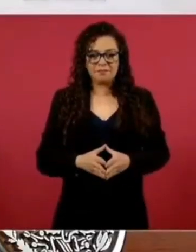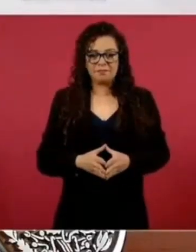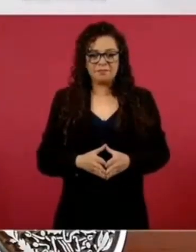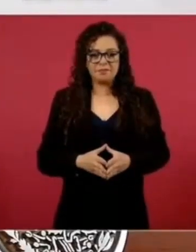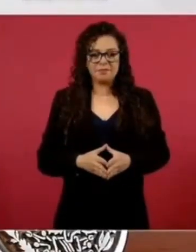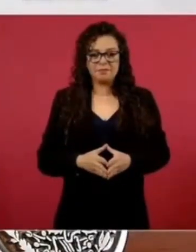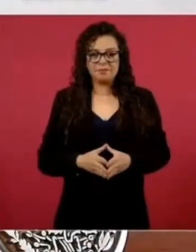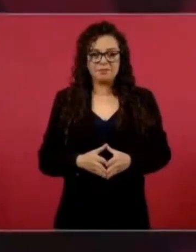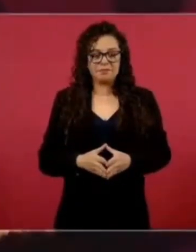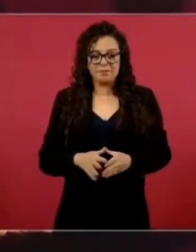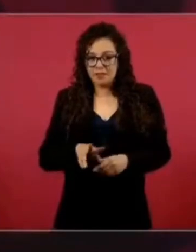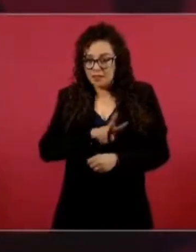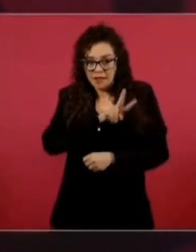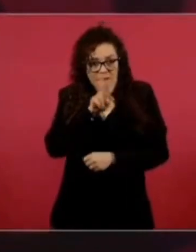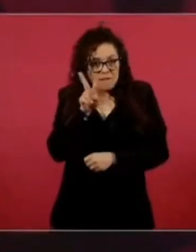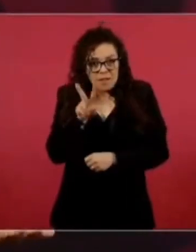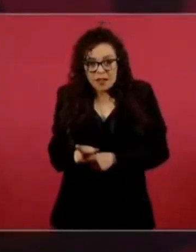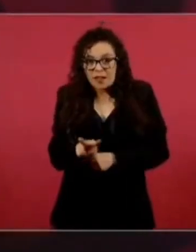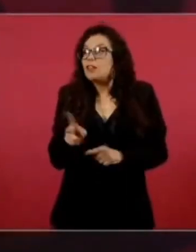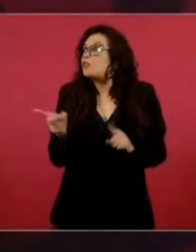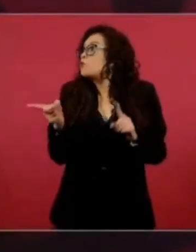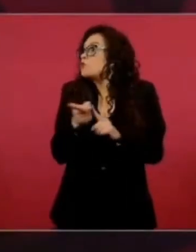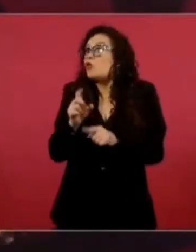agarrar? No hay.